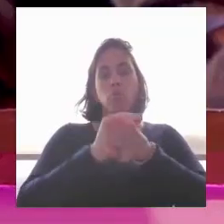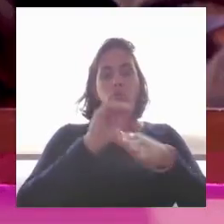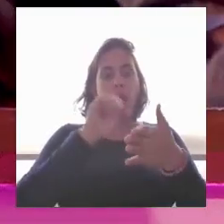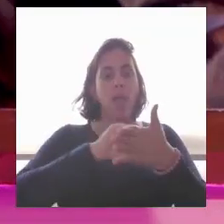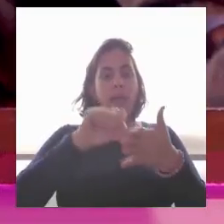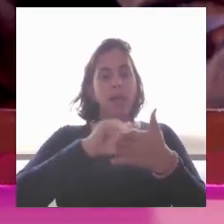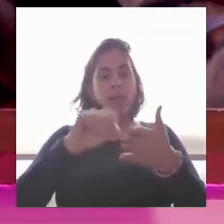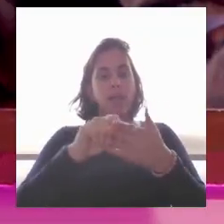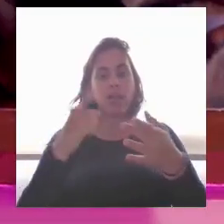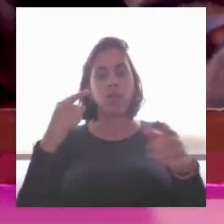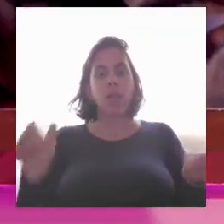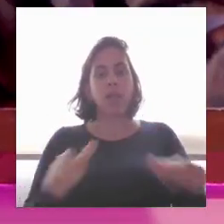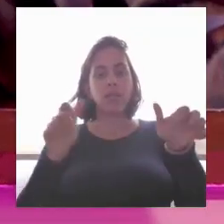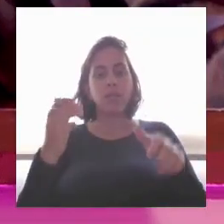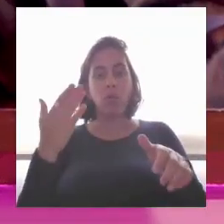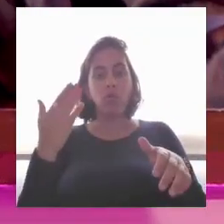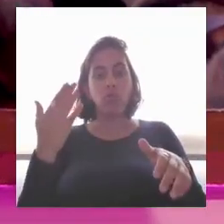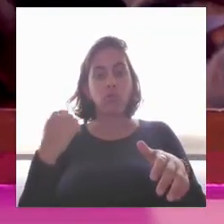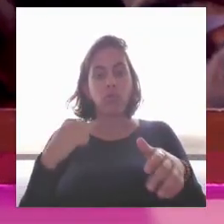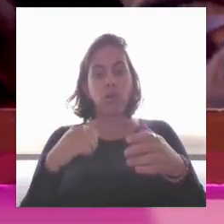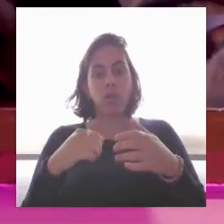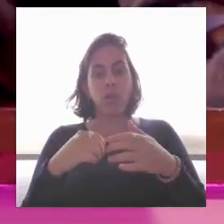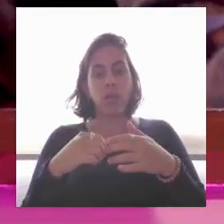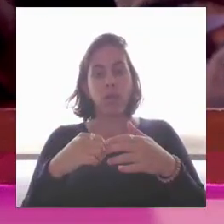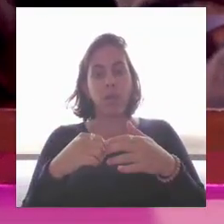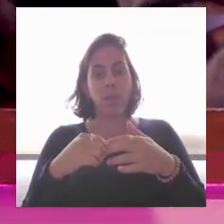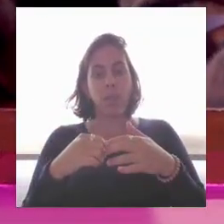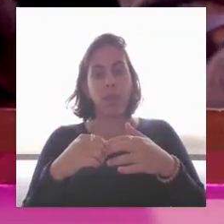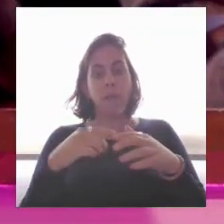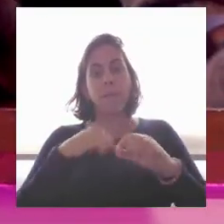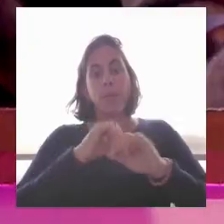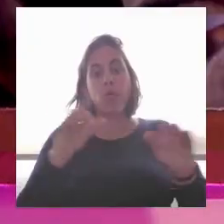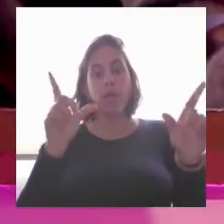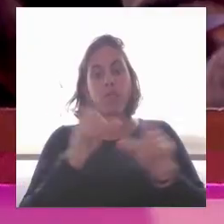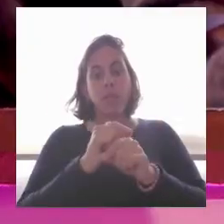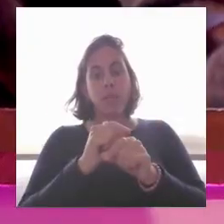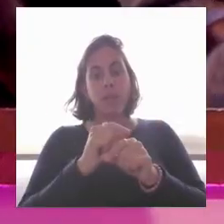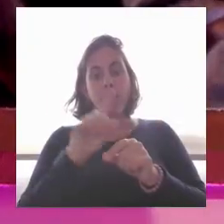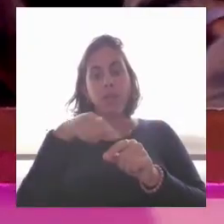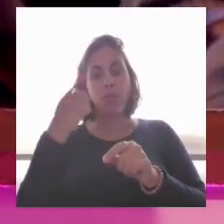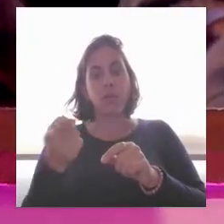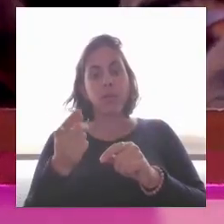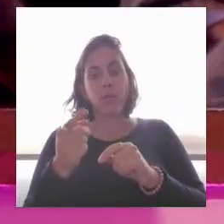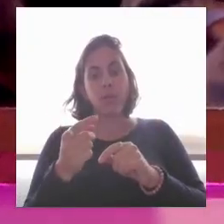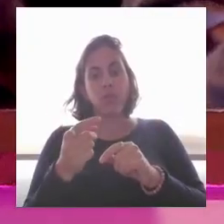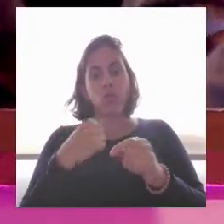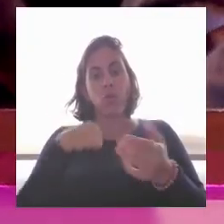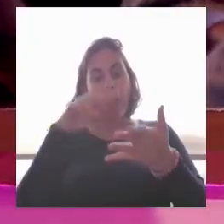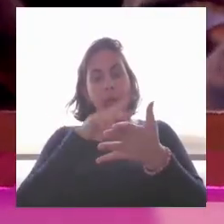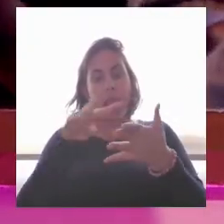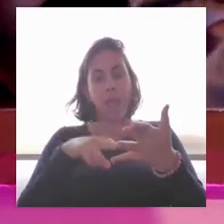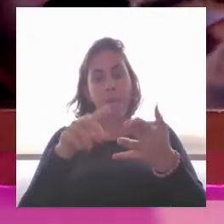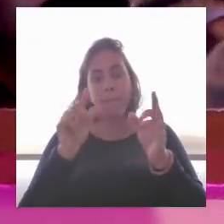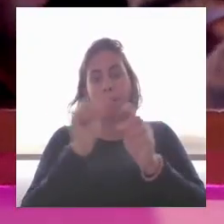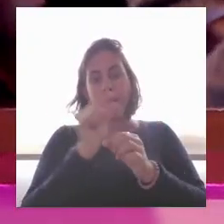desde los inicios. Y si me permiten, para cerrar y darle paso a las compañeras a esto, voy a leer un pequeño pasaje. Me